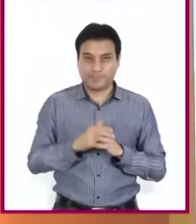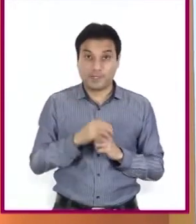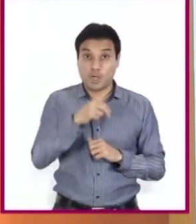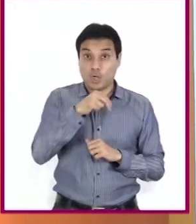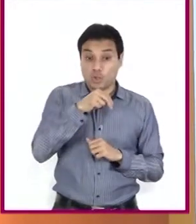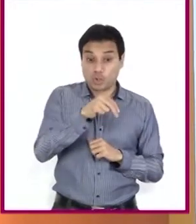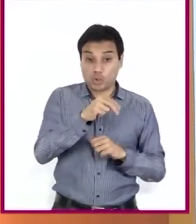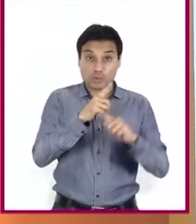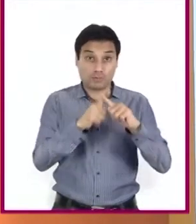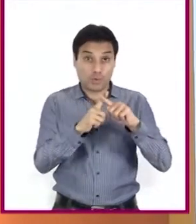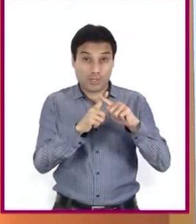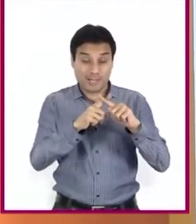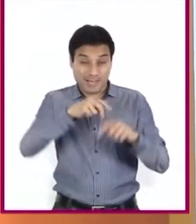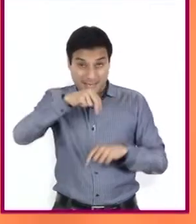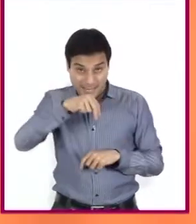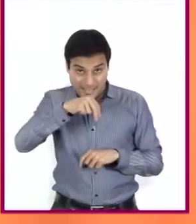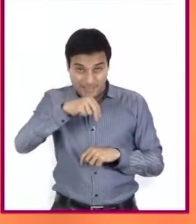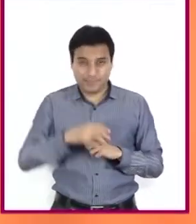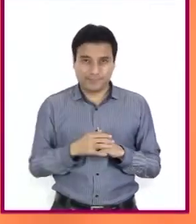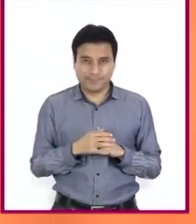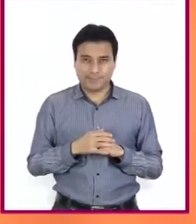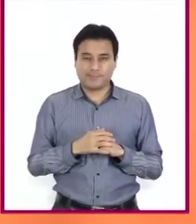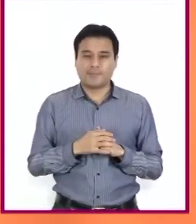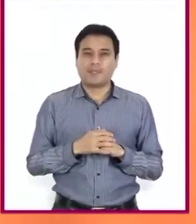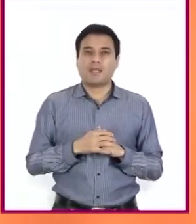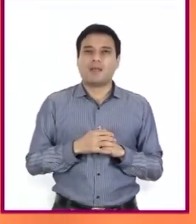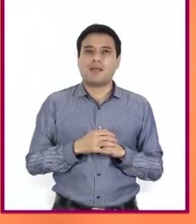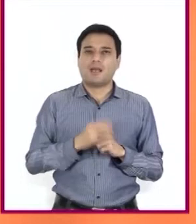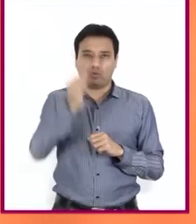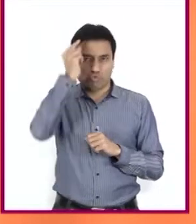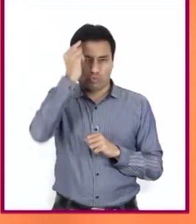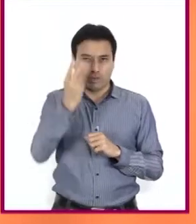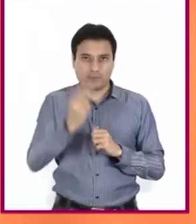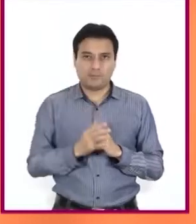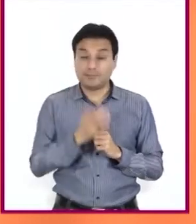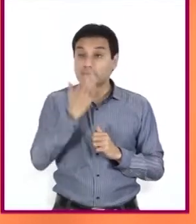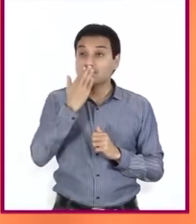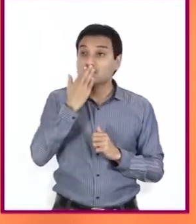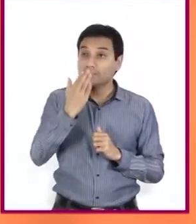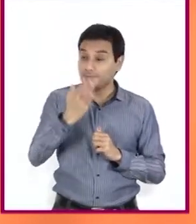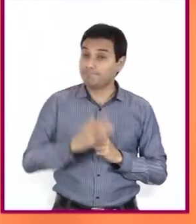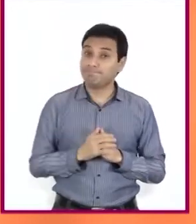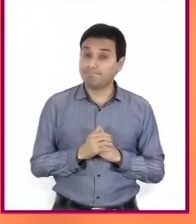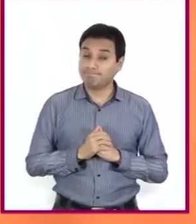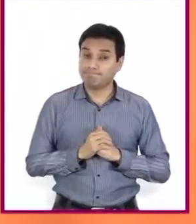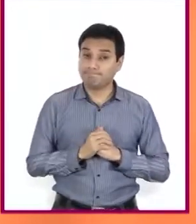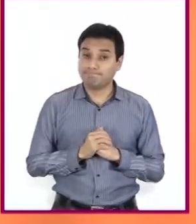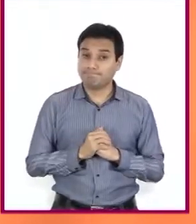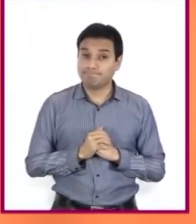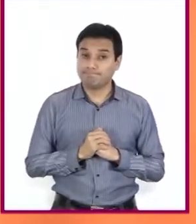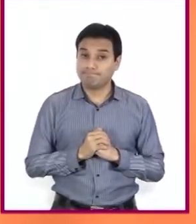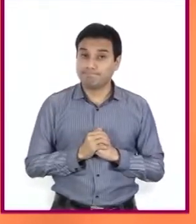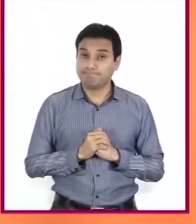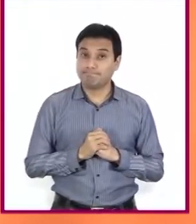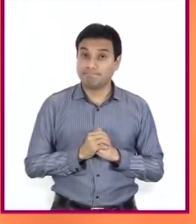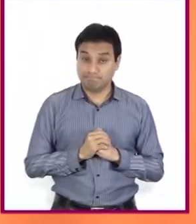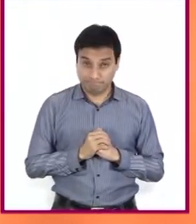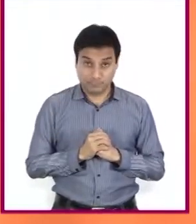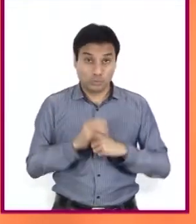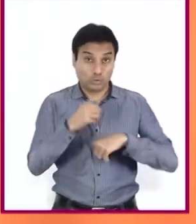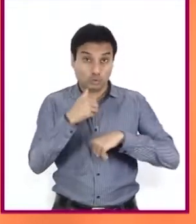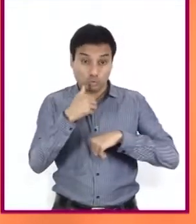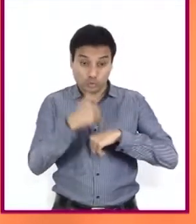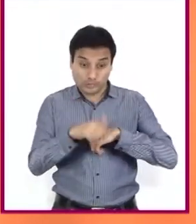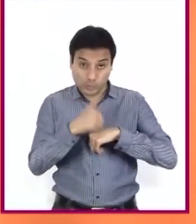n al cuadrado. Leslie, tus observaciones son correctas. Las sucesiones